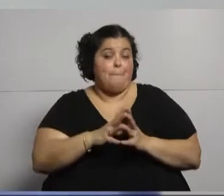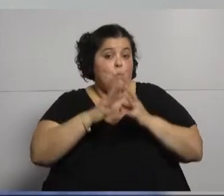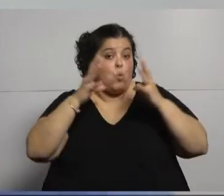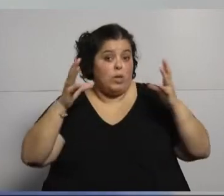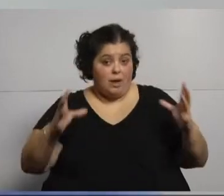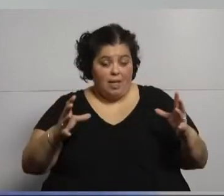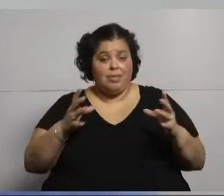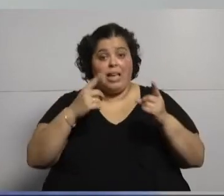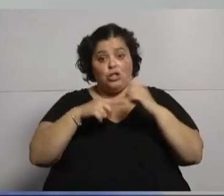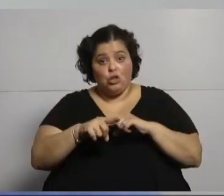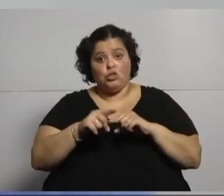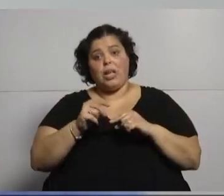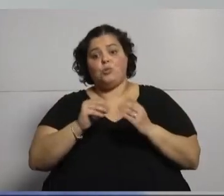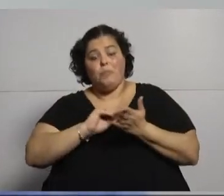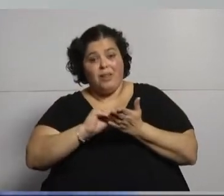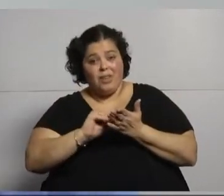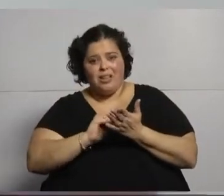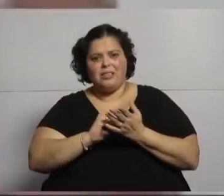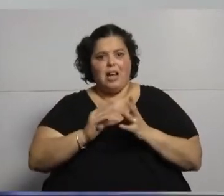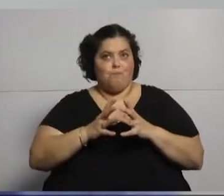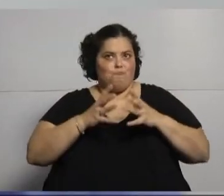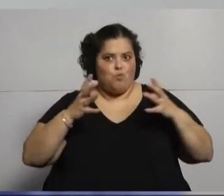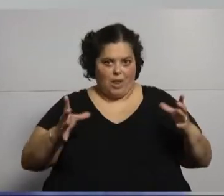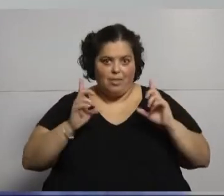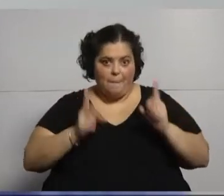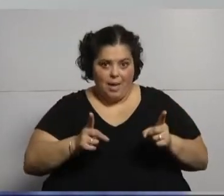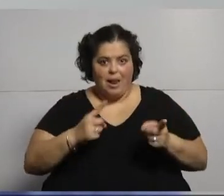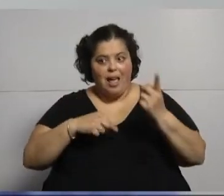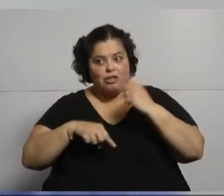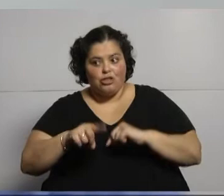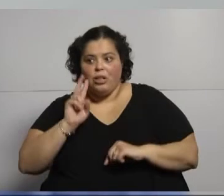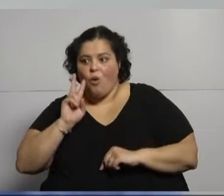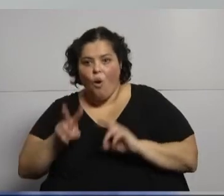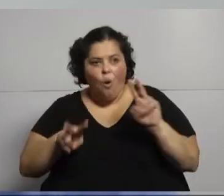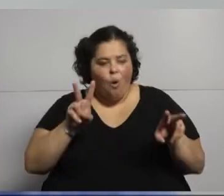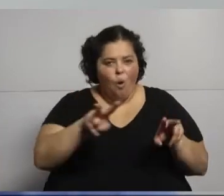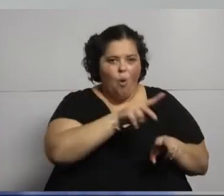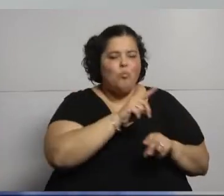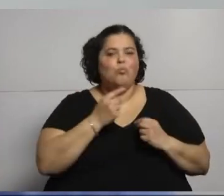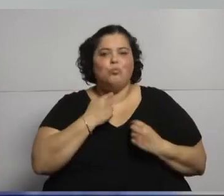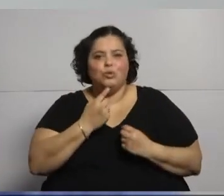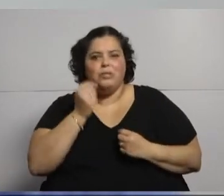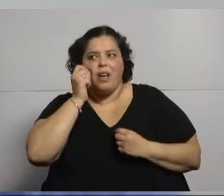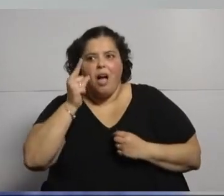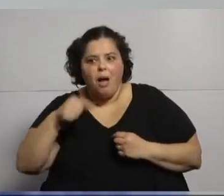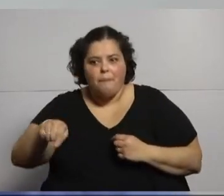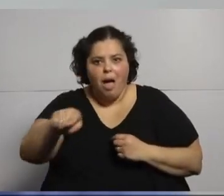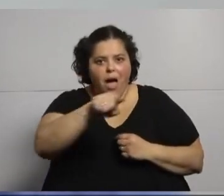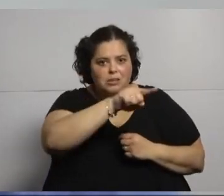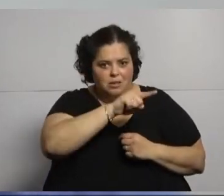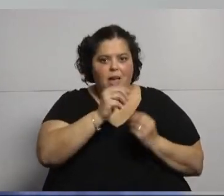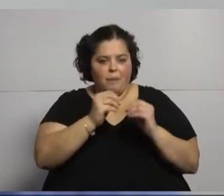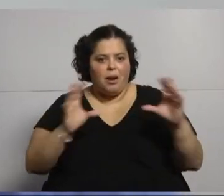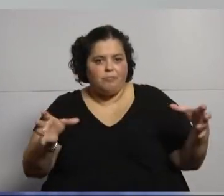arreglo institucional bastante robusto y el talento se empezó a volver una clave esencial para poder poner esos servicios en